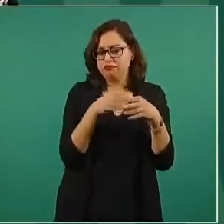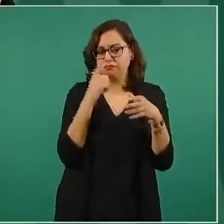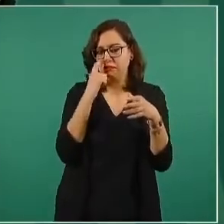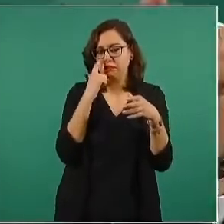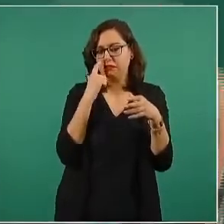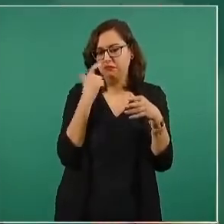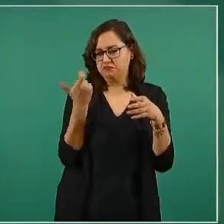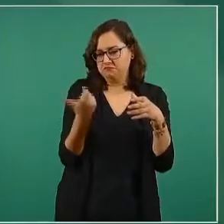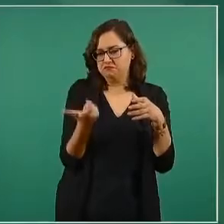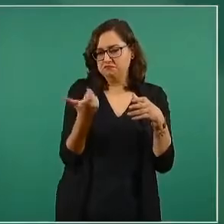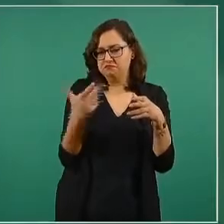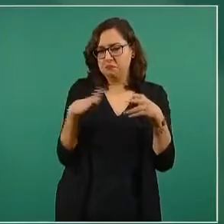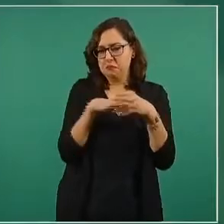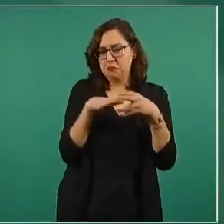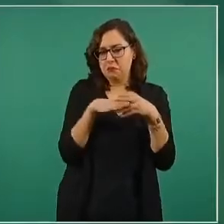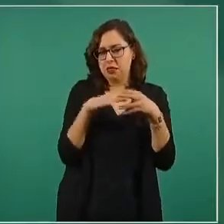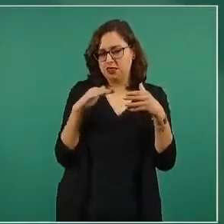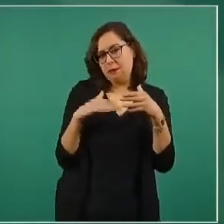de